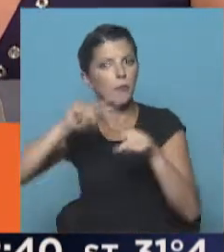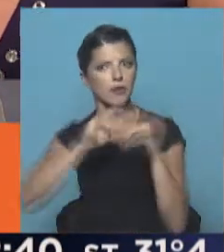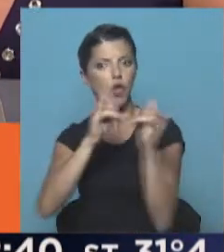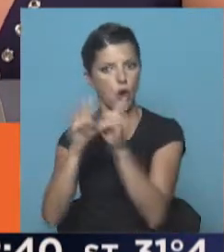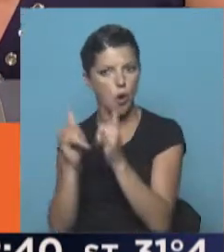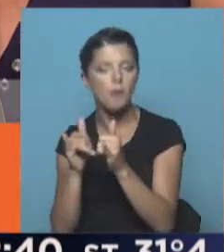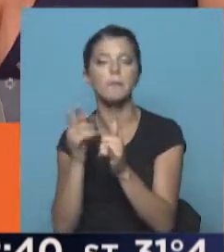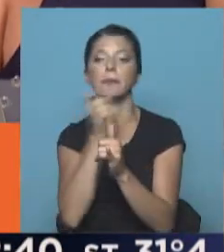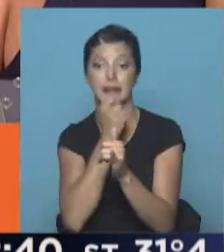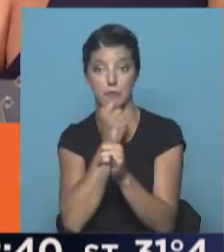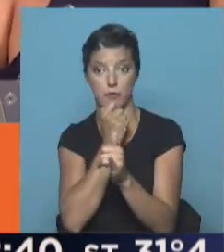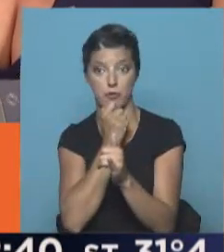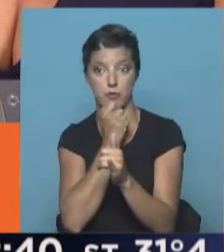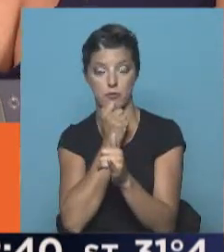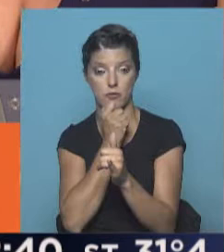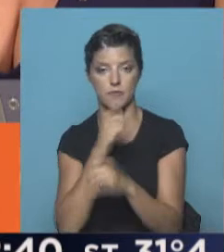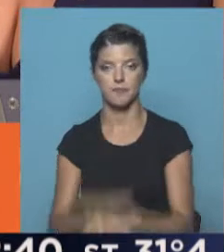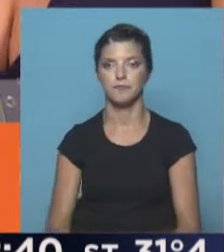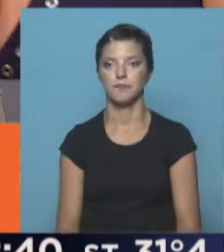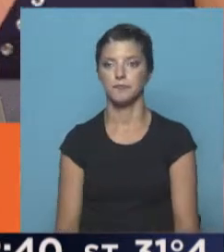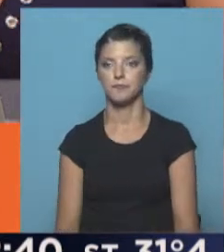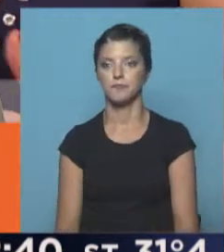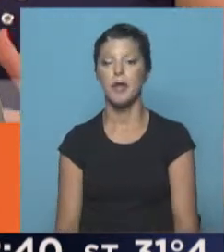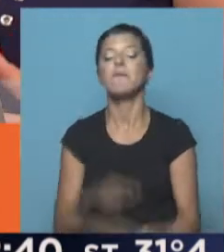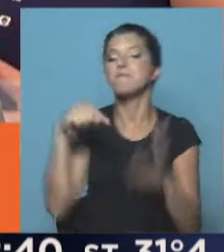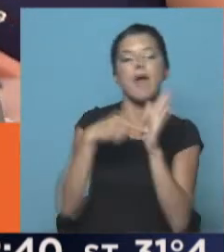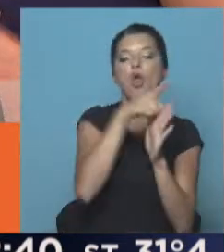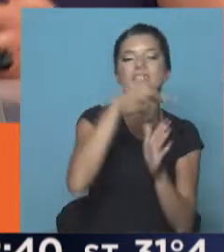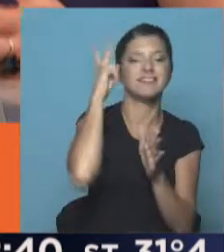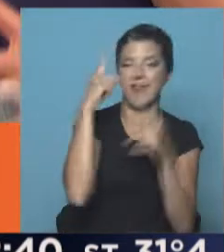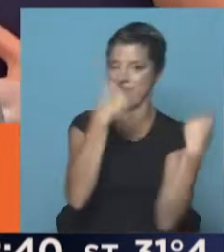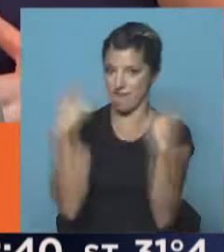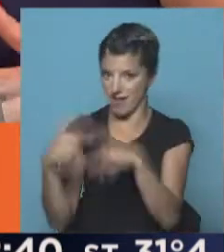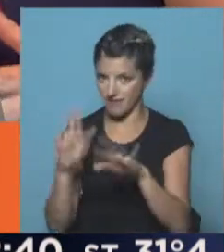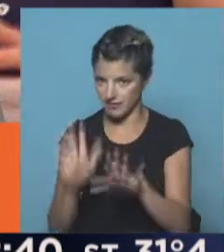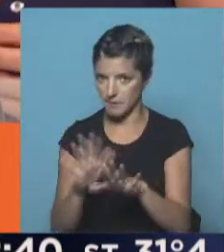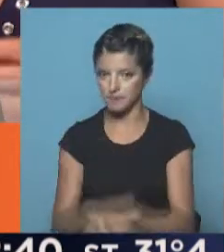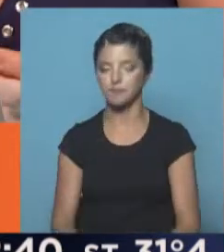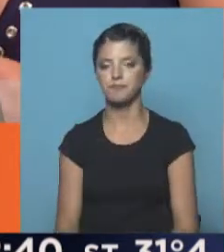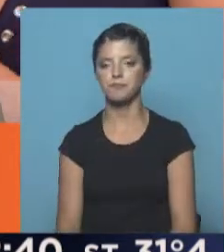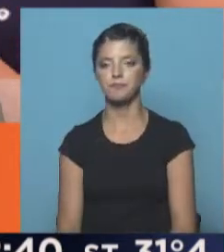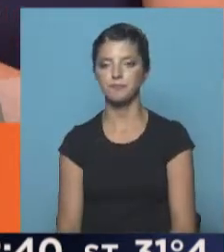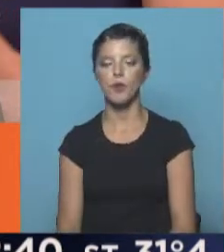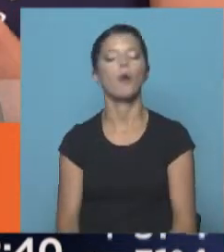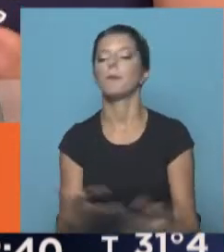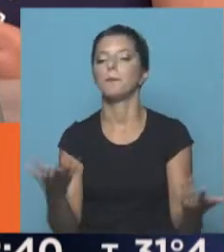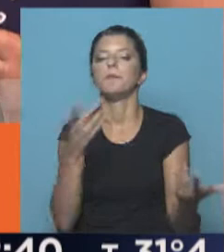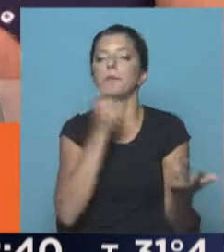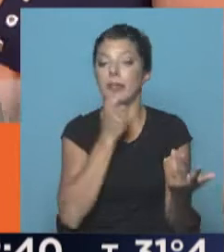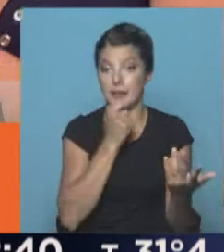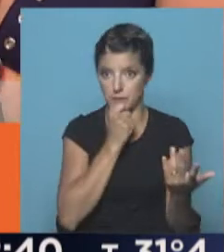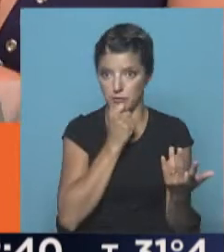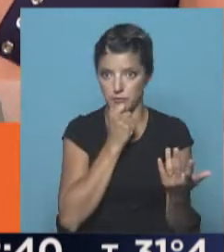lugar o sea otros países donde esto se pueda dar que es lo que ha pasado bueno no han arrancado por ejemplo el